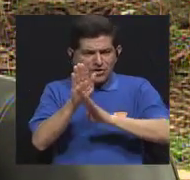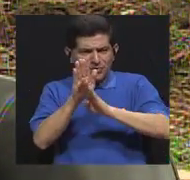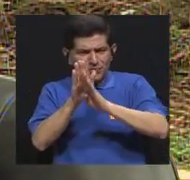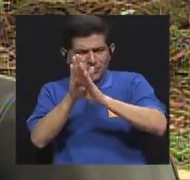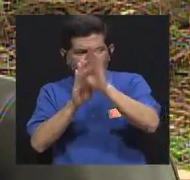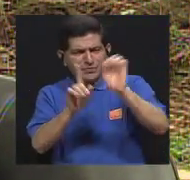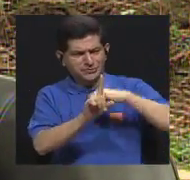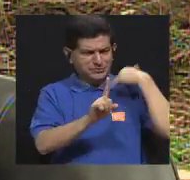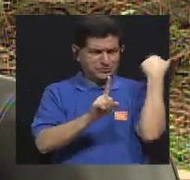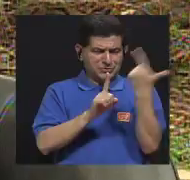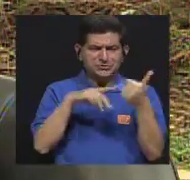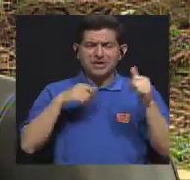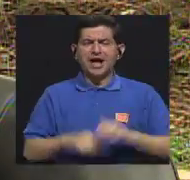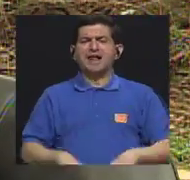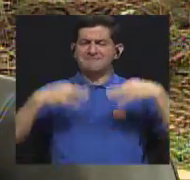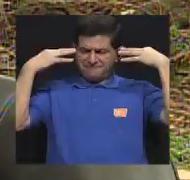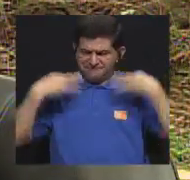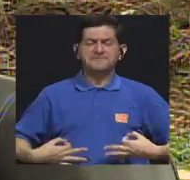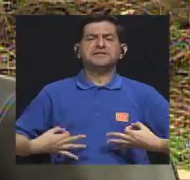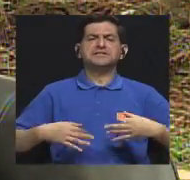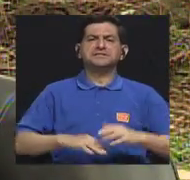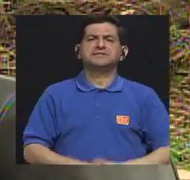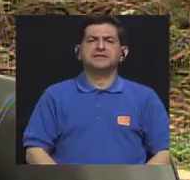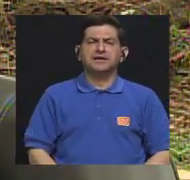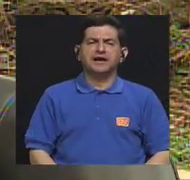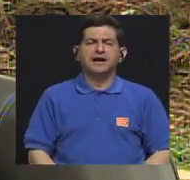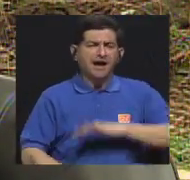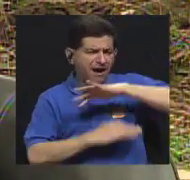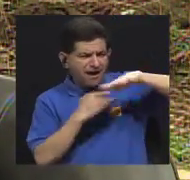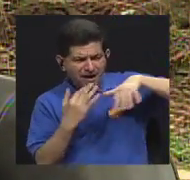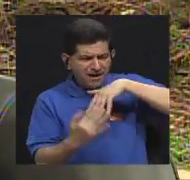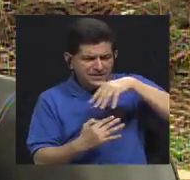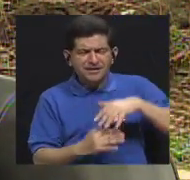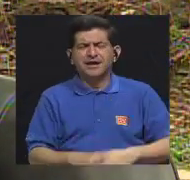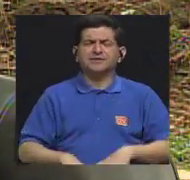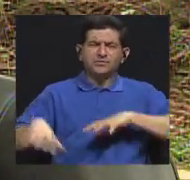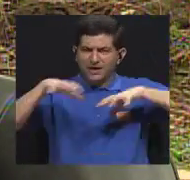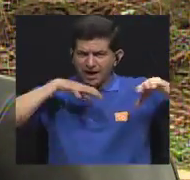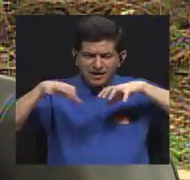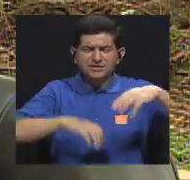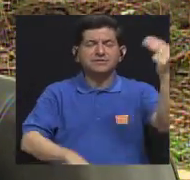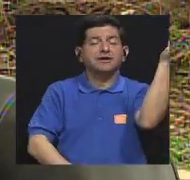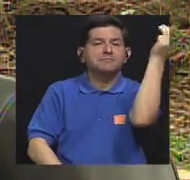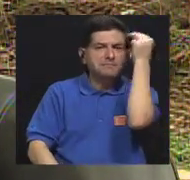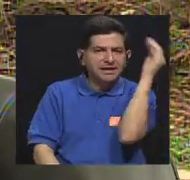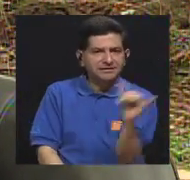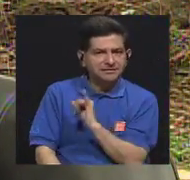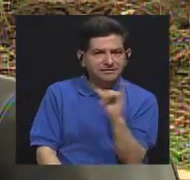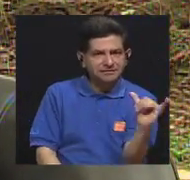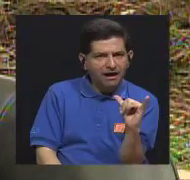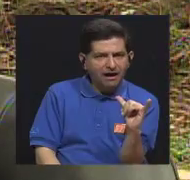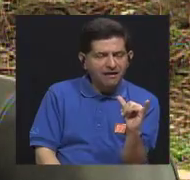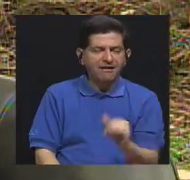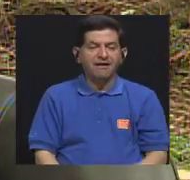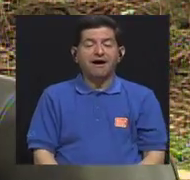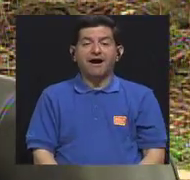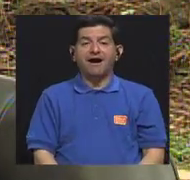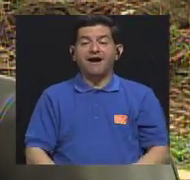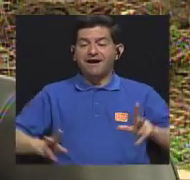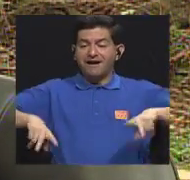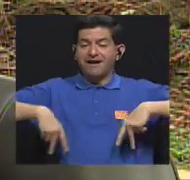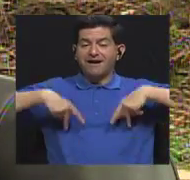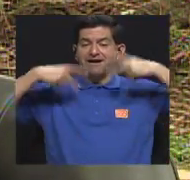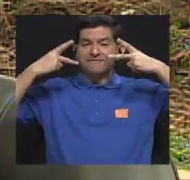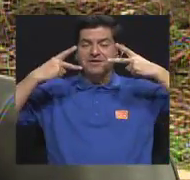desarrollemos socialmente, físicamente, entre más activos estemos mentalmente también, va a hacer que nuestra